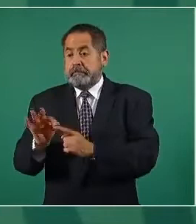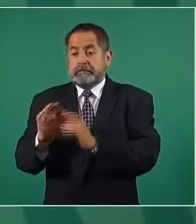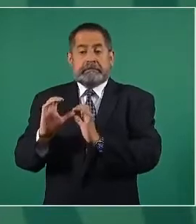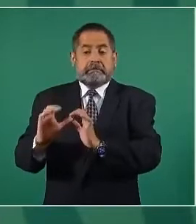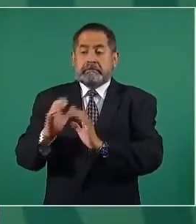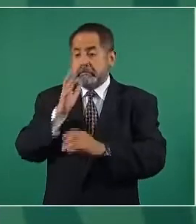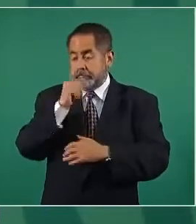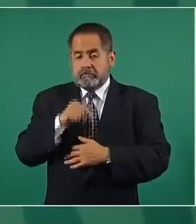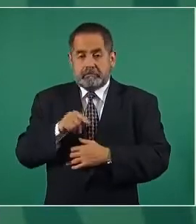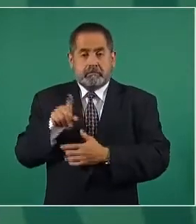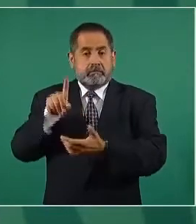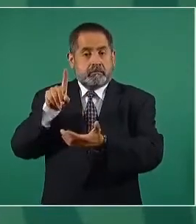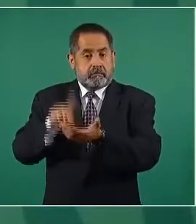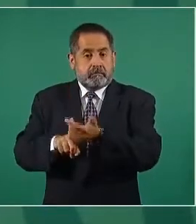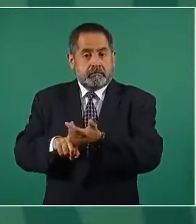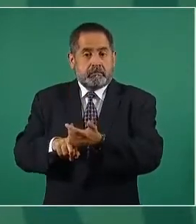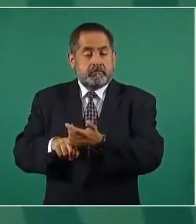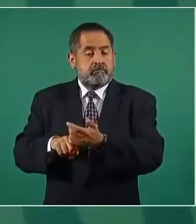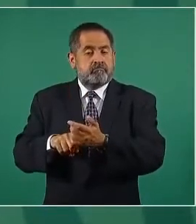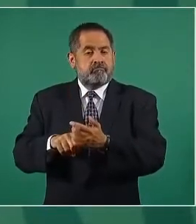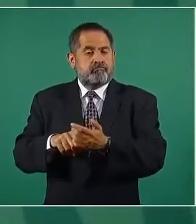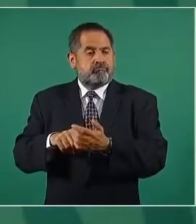cuidada por elementos del CISEN,